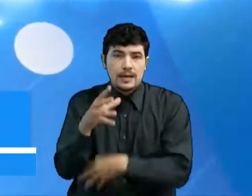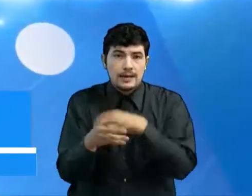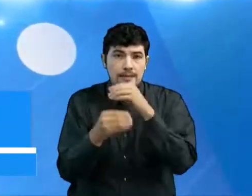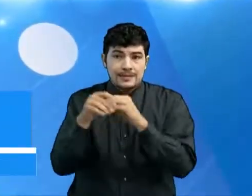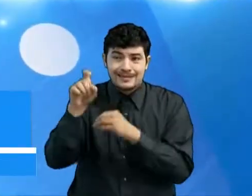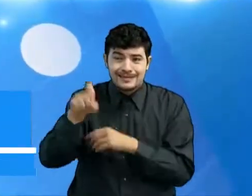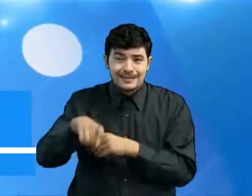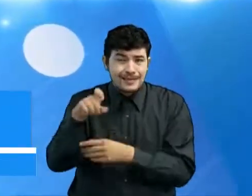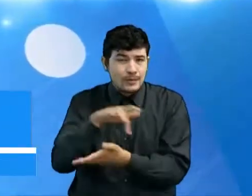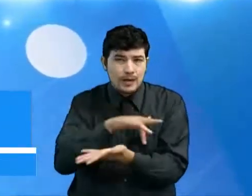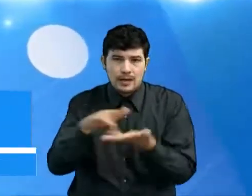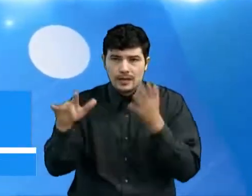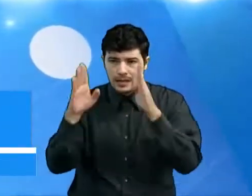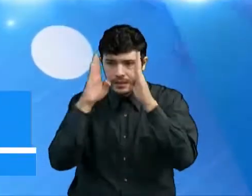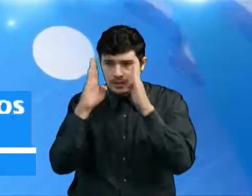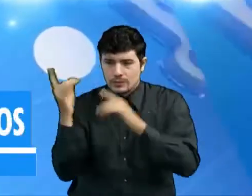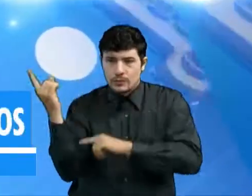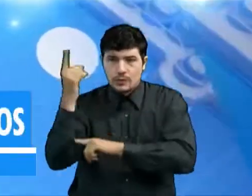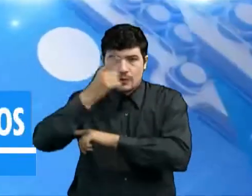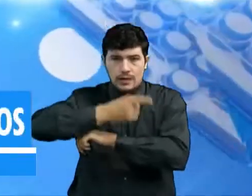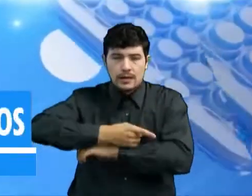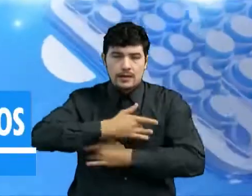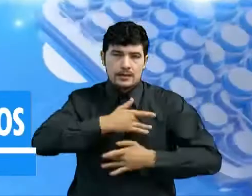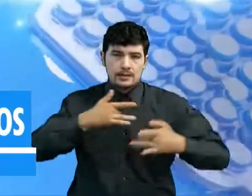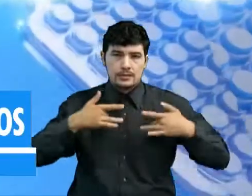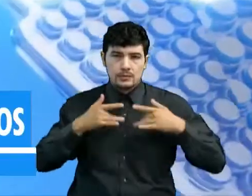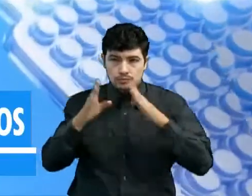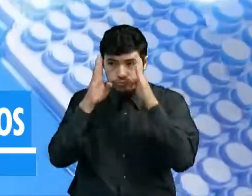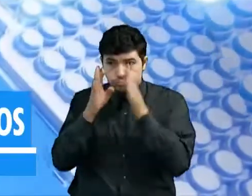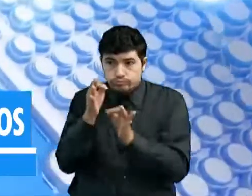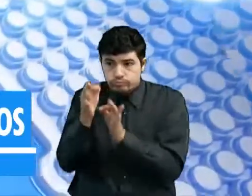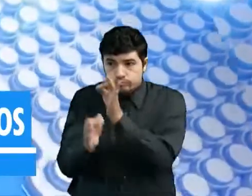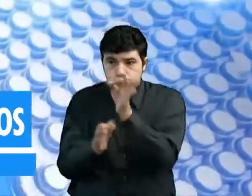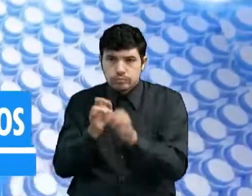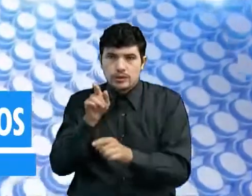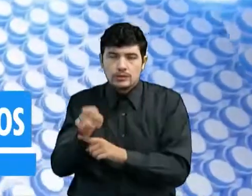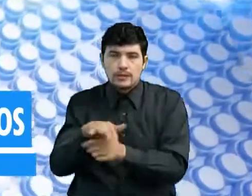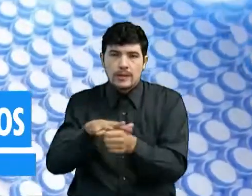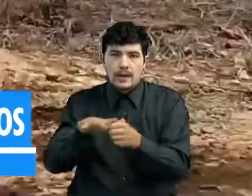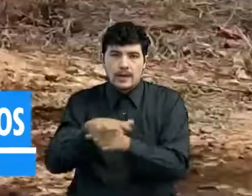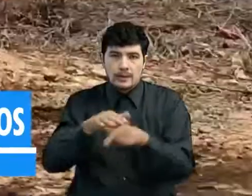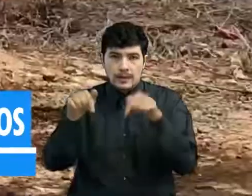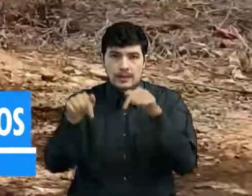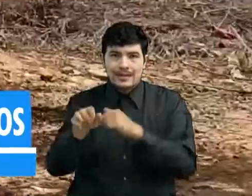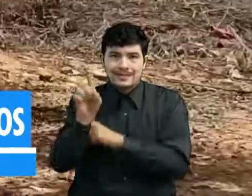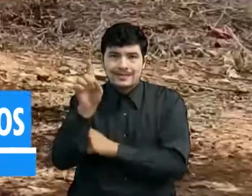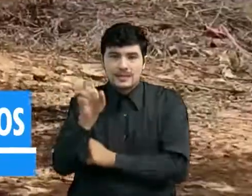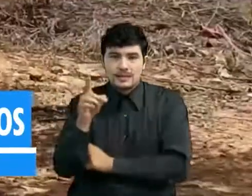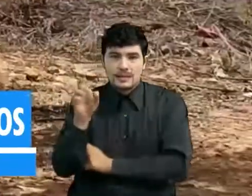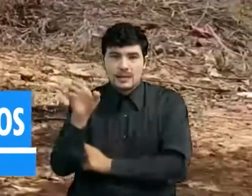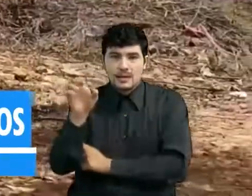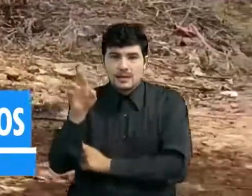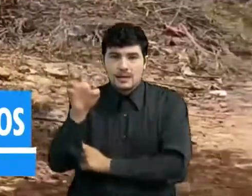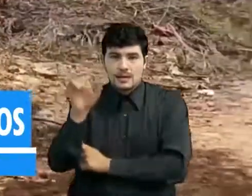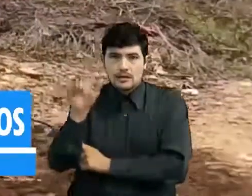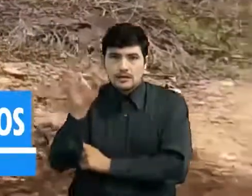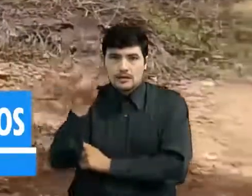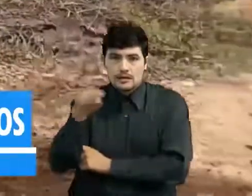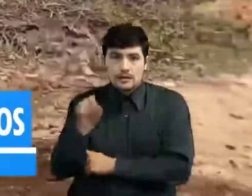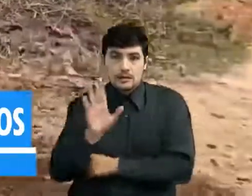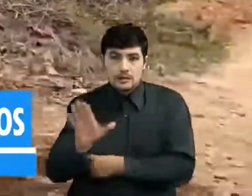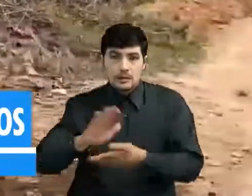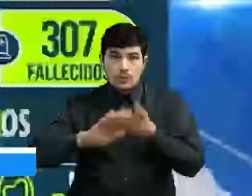lo del COVID, necesitamos una brigada de salud para nuestro barrio 6 de Reyes. La comuna 6 actualmente en Cúcuta